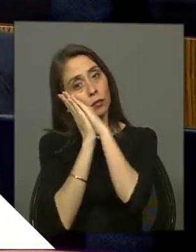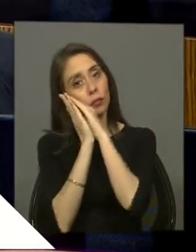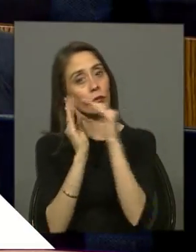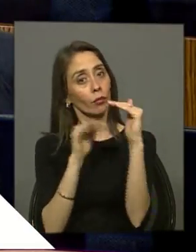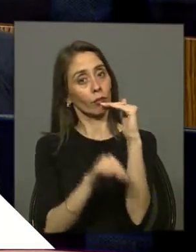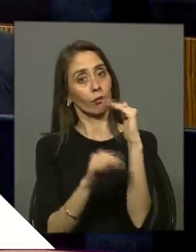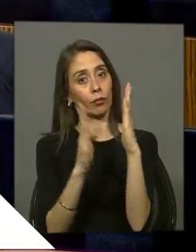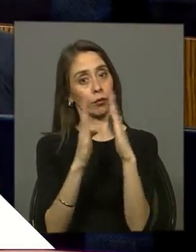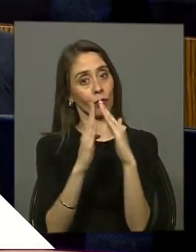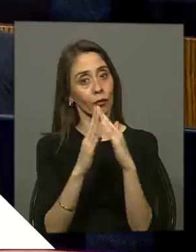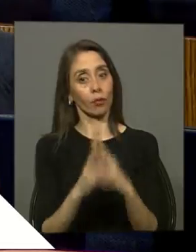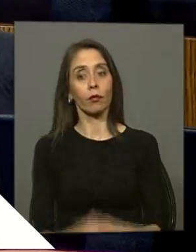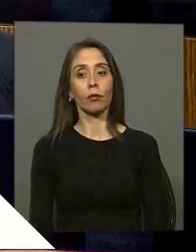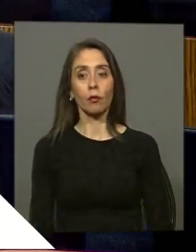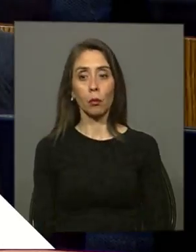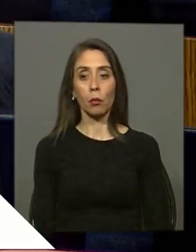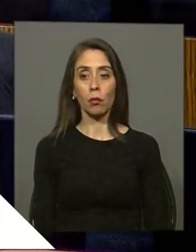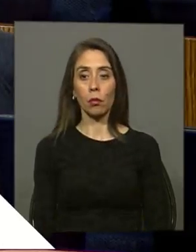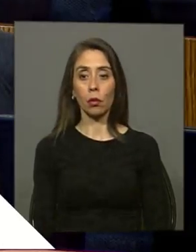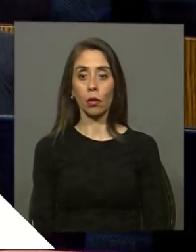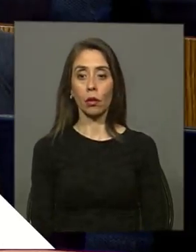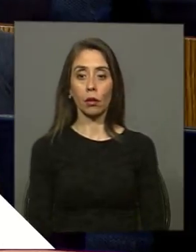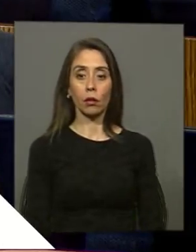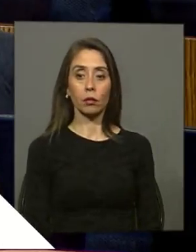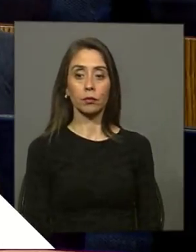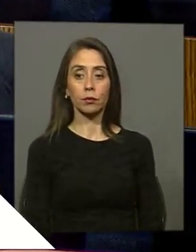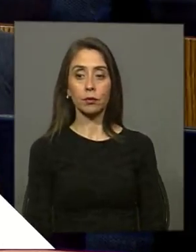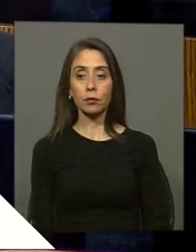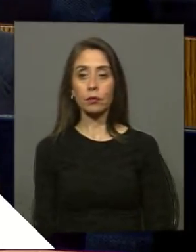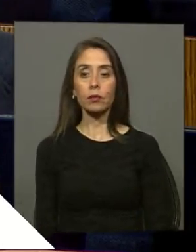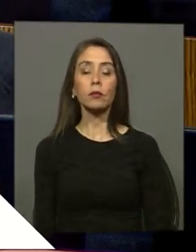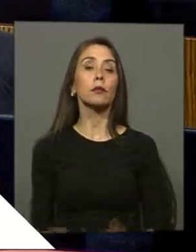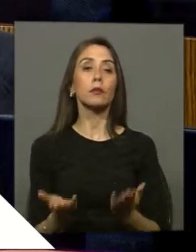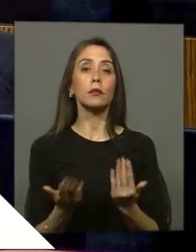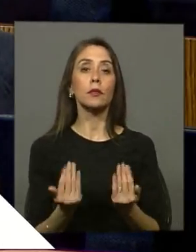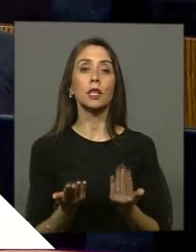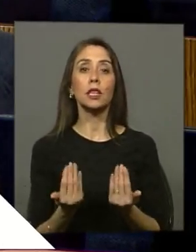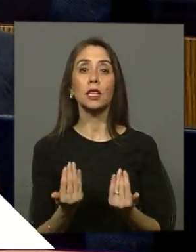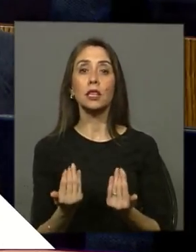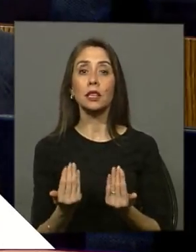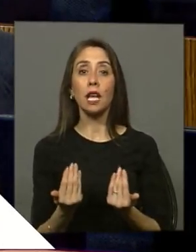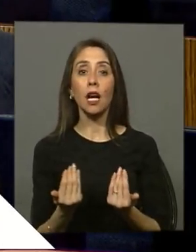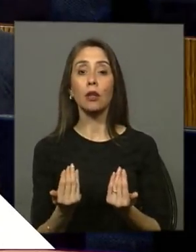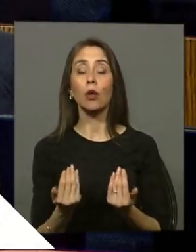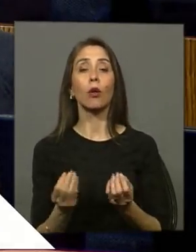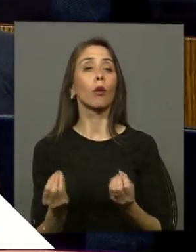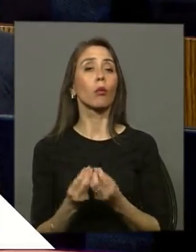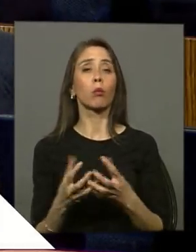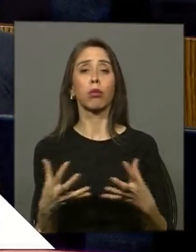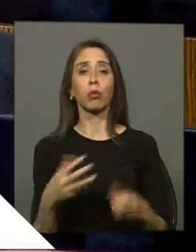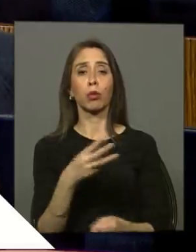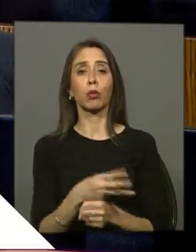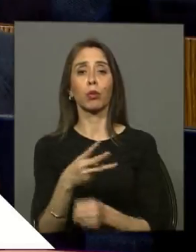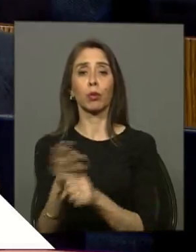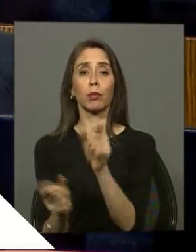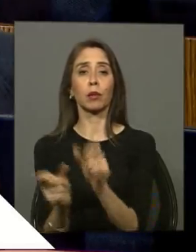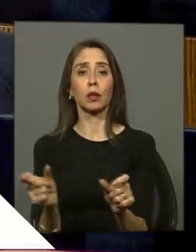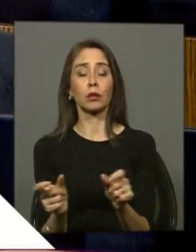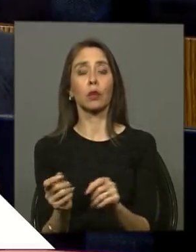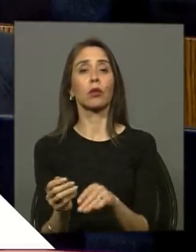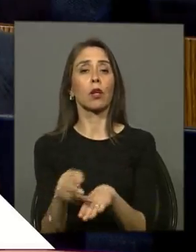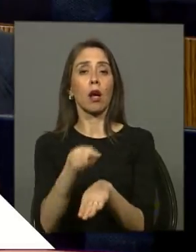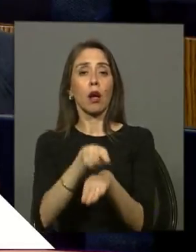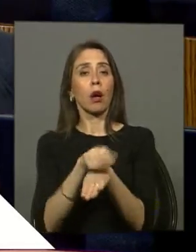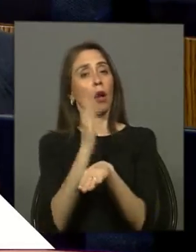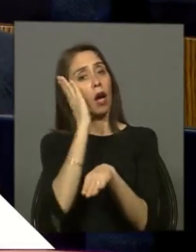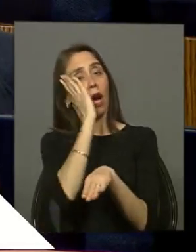le indican es muy necesario esto por cuanto existen muchos adultos mayores que están postrados